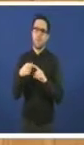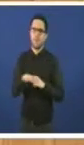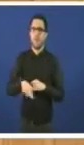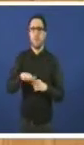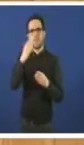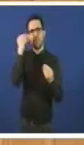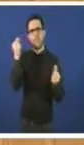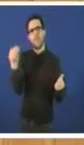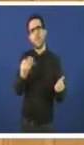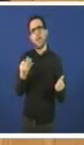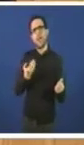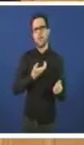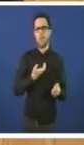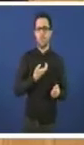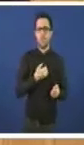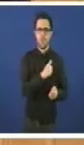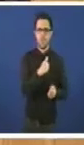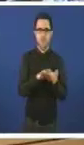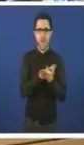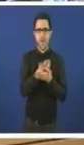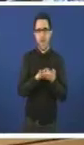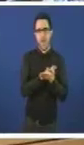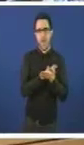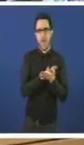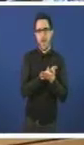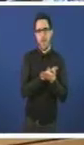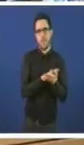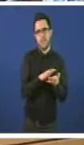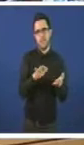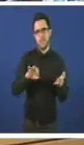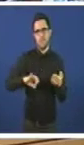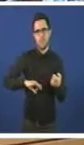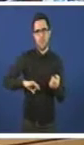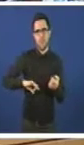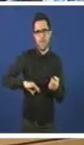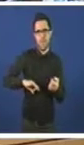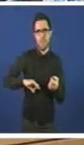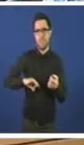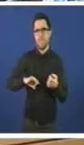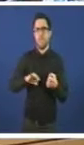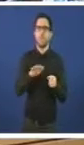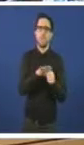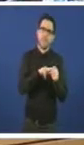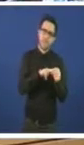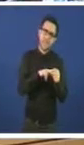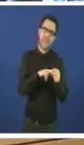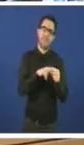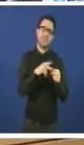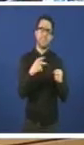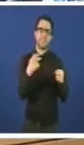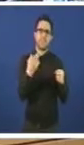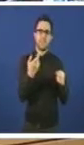dos concellos para las provincias las parroquias de dos lugares dos concellos es que zeus se cadra emporis